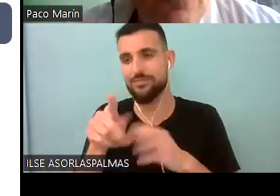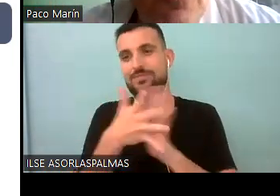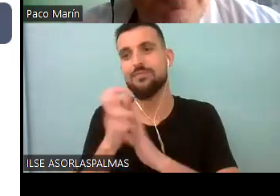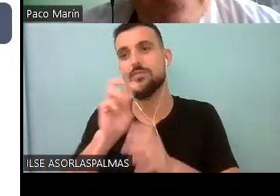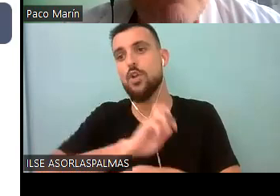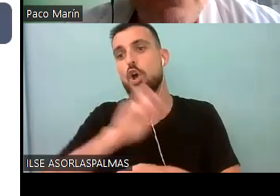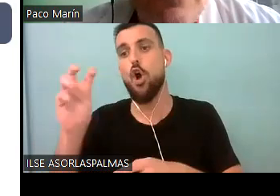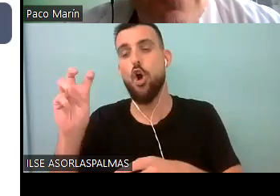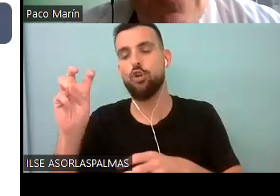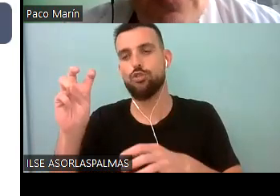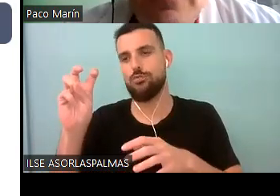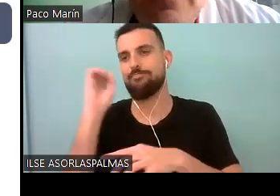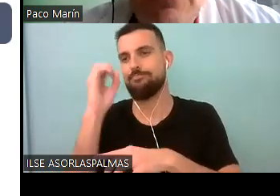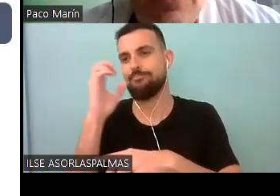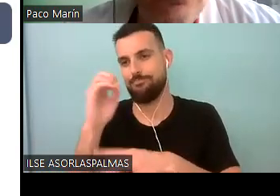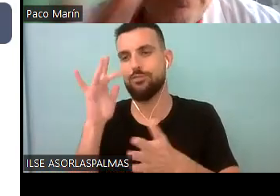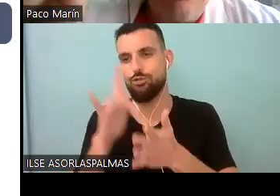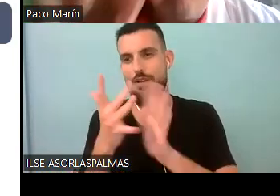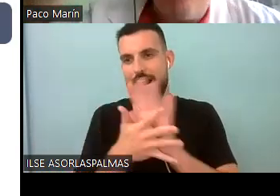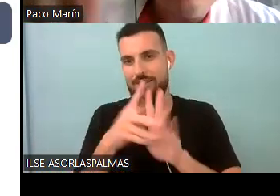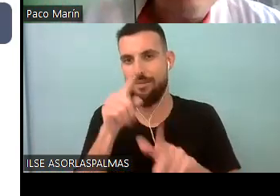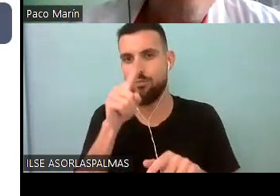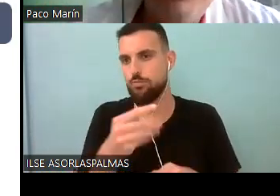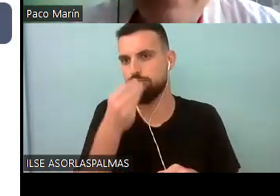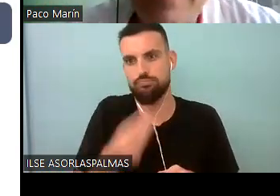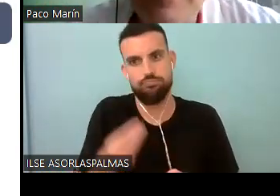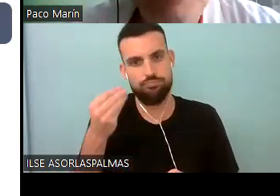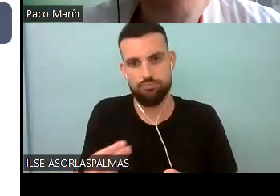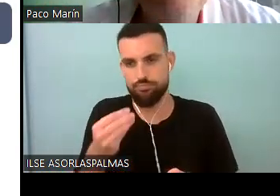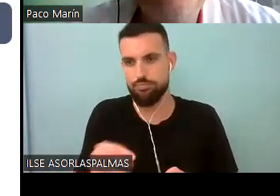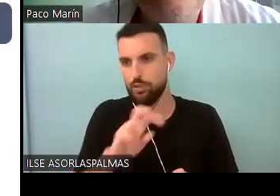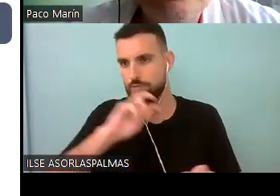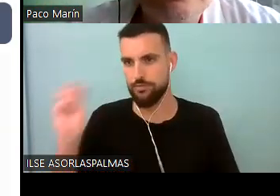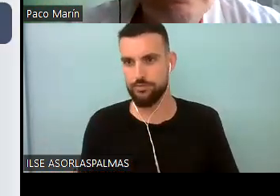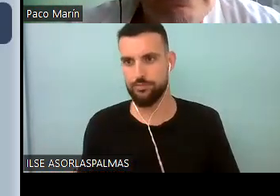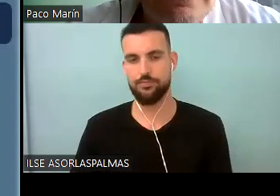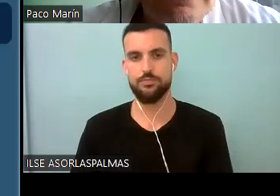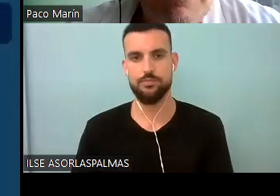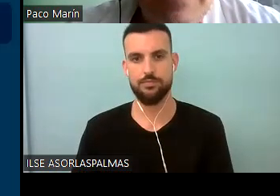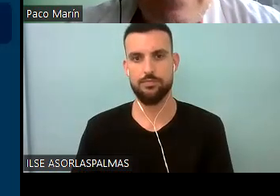trataremos en algún otro webinar, pero el ginkgo biloba es un producto multitasking.